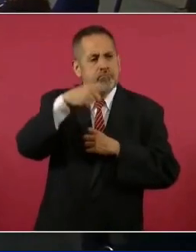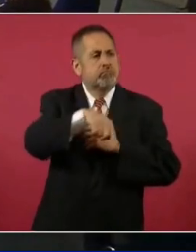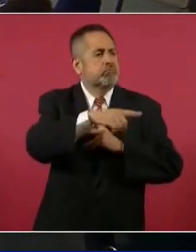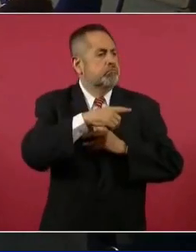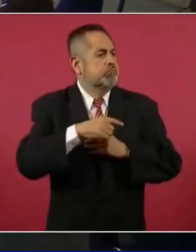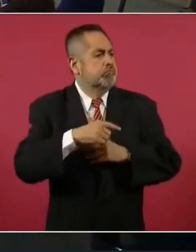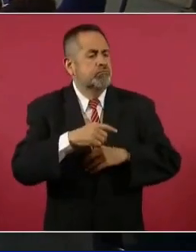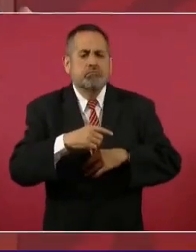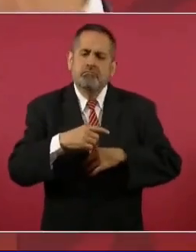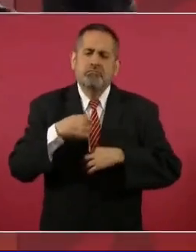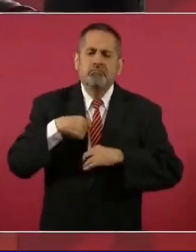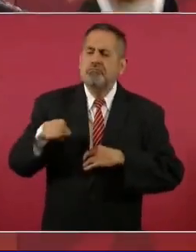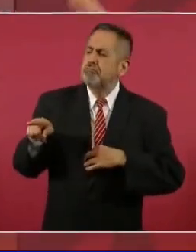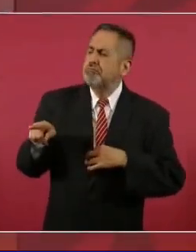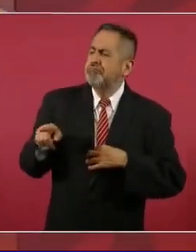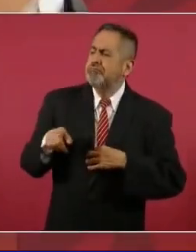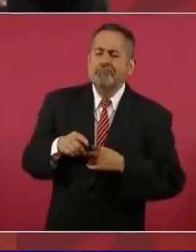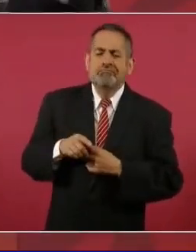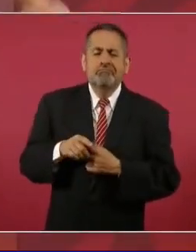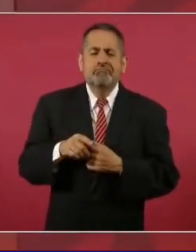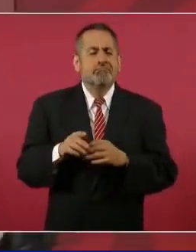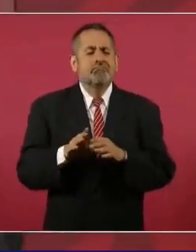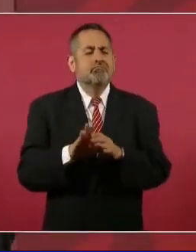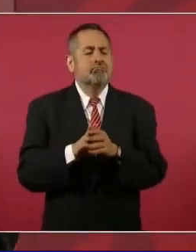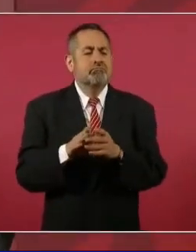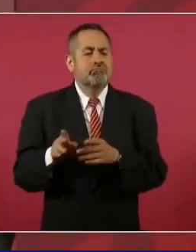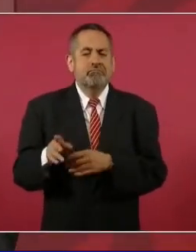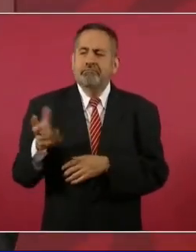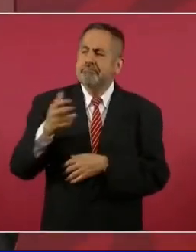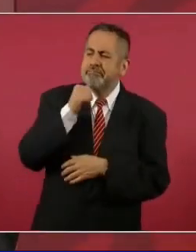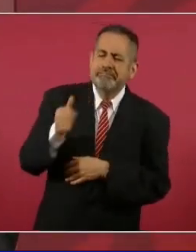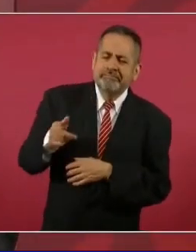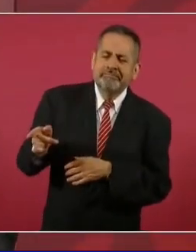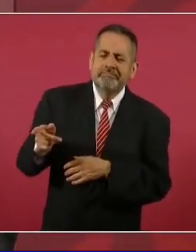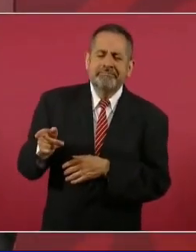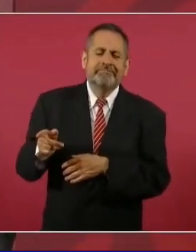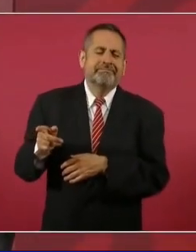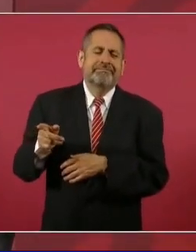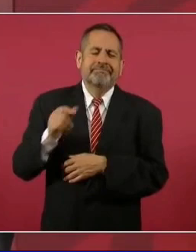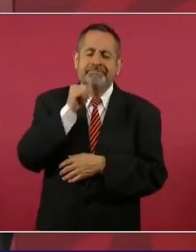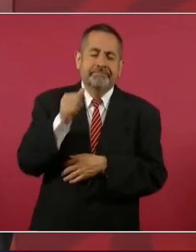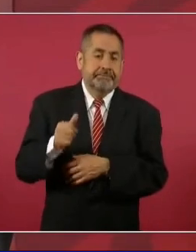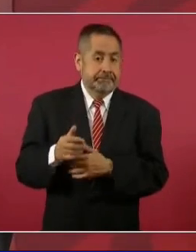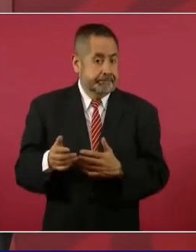pensaban de que no íbamos a hacer nada